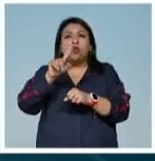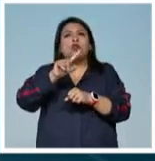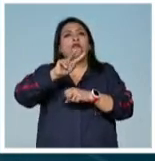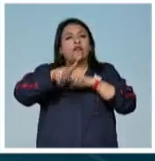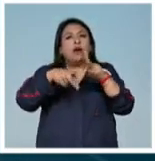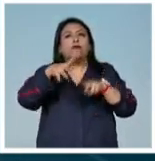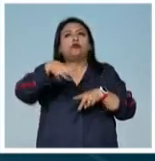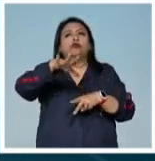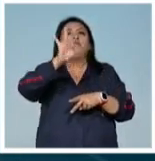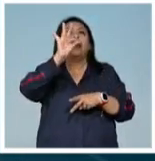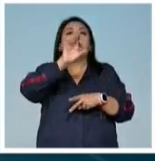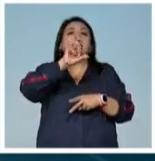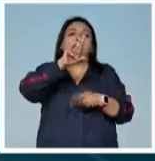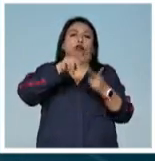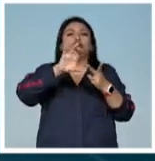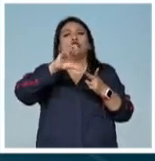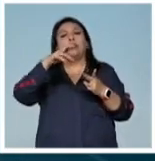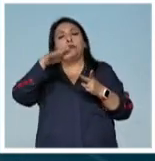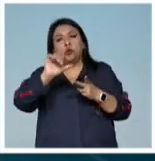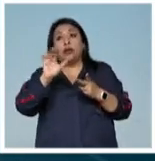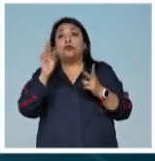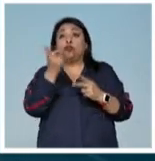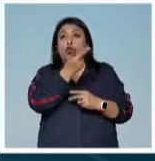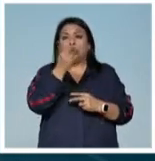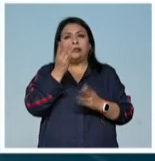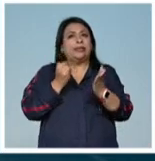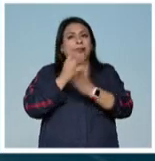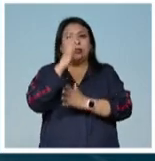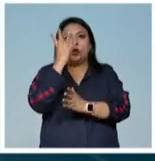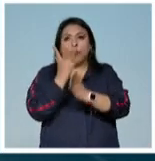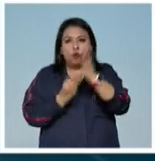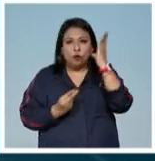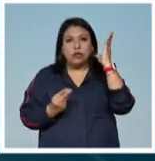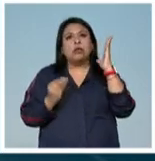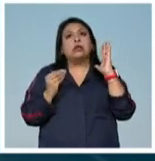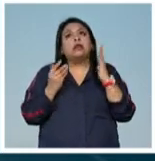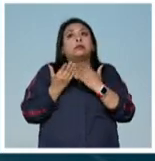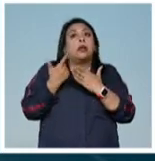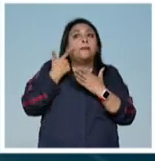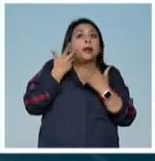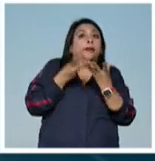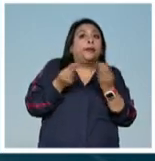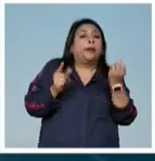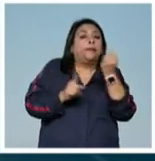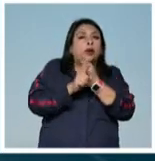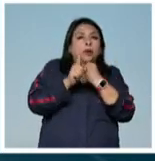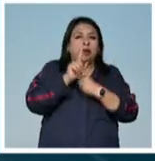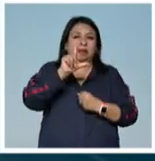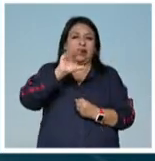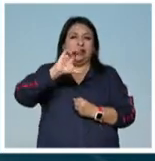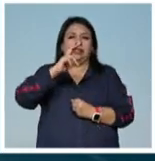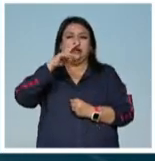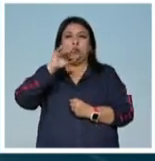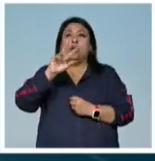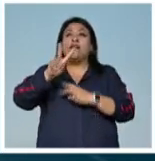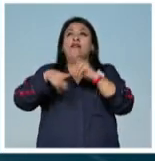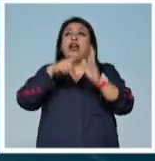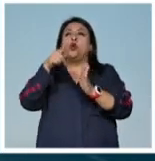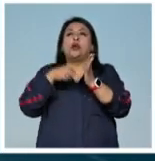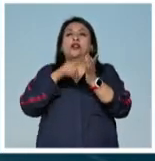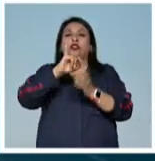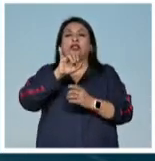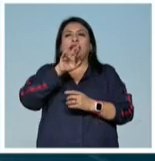de Marcos y La Chamuca, por lo que estos deciden huir mientras las cosas se solucionan. La Chamuca se va a Jerez con su